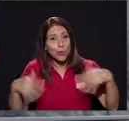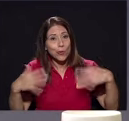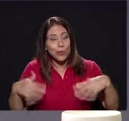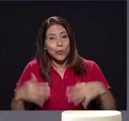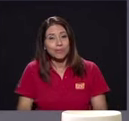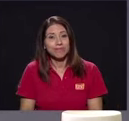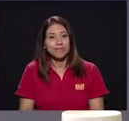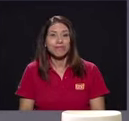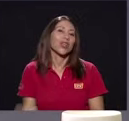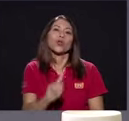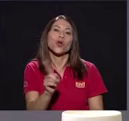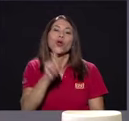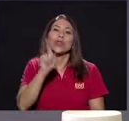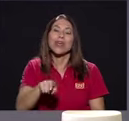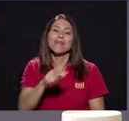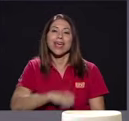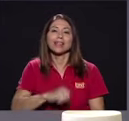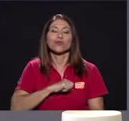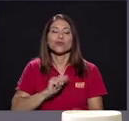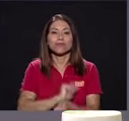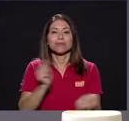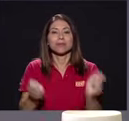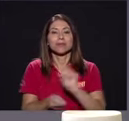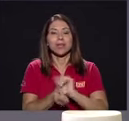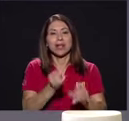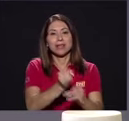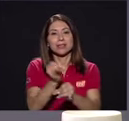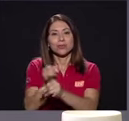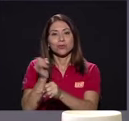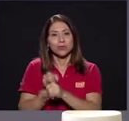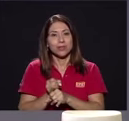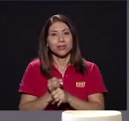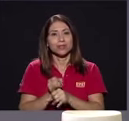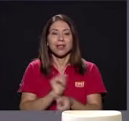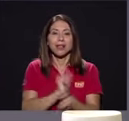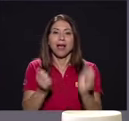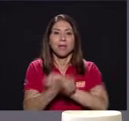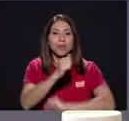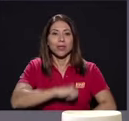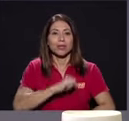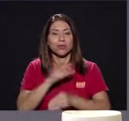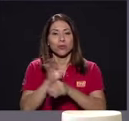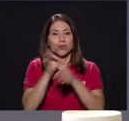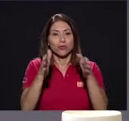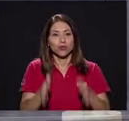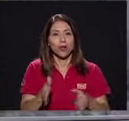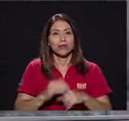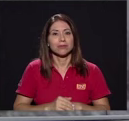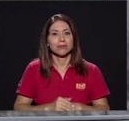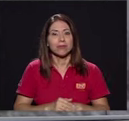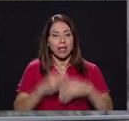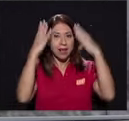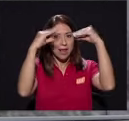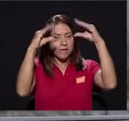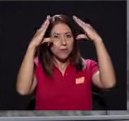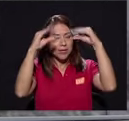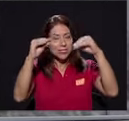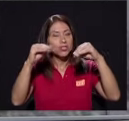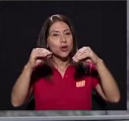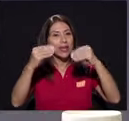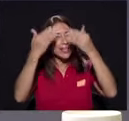que es definitivamente fundamental. tiene que haber un cambio de actitud en las instituciones y en las y los funcionarios de que la información